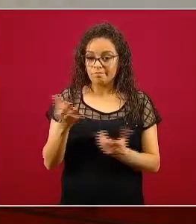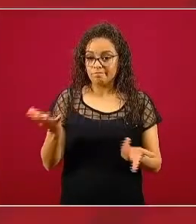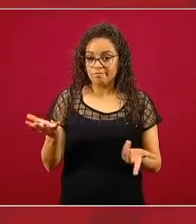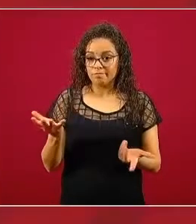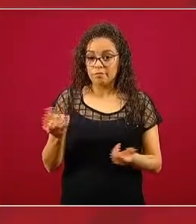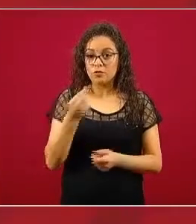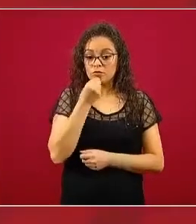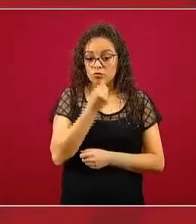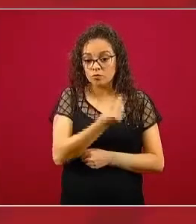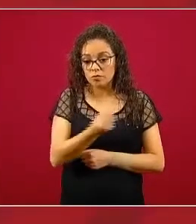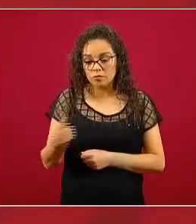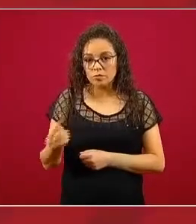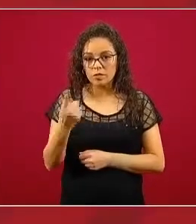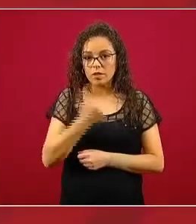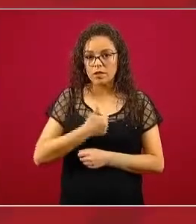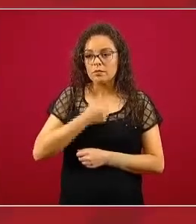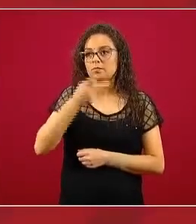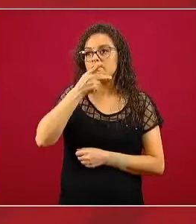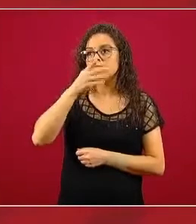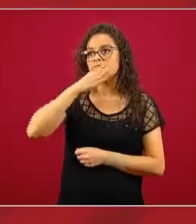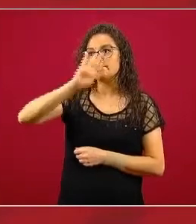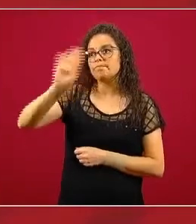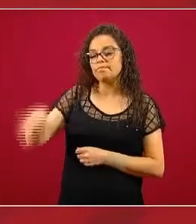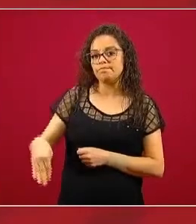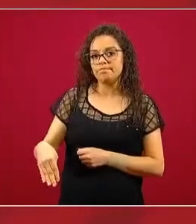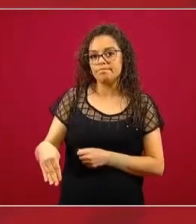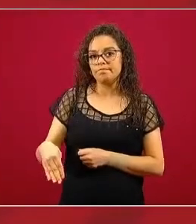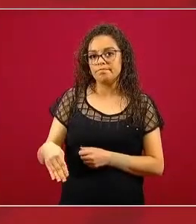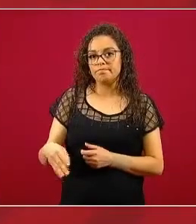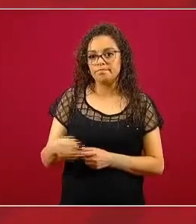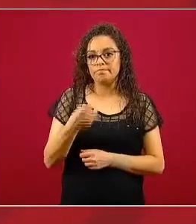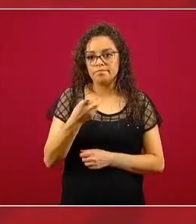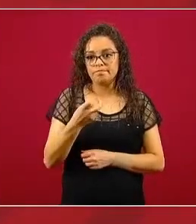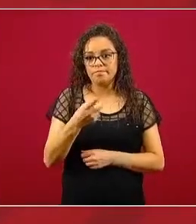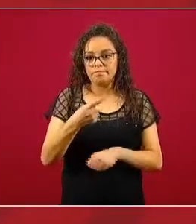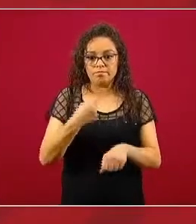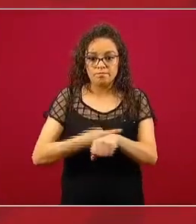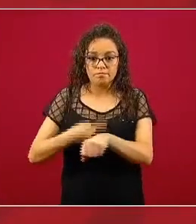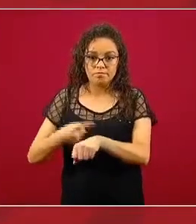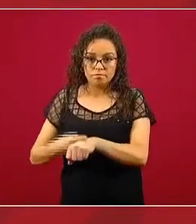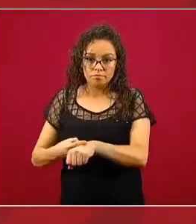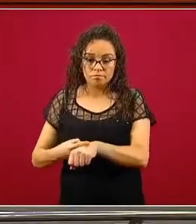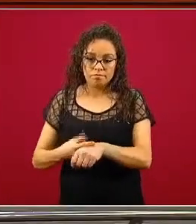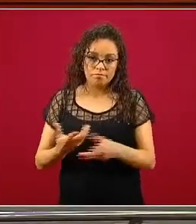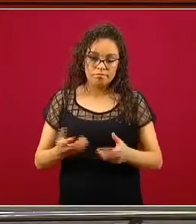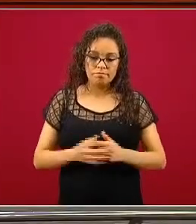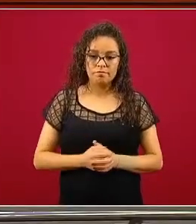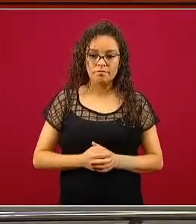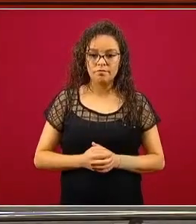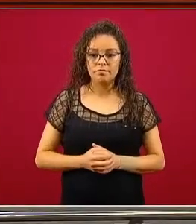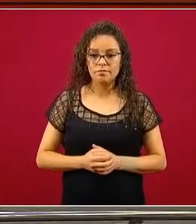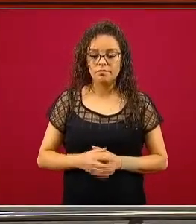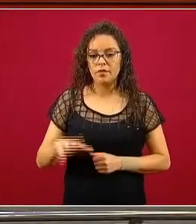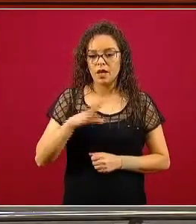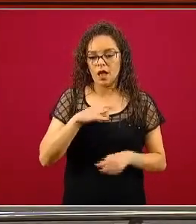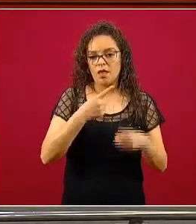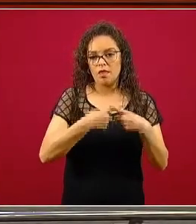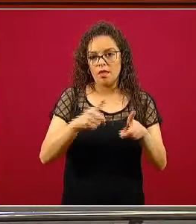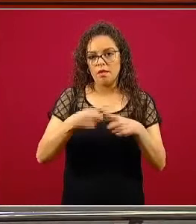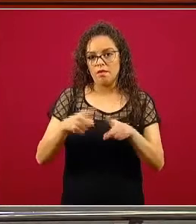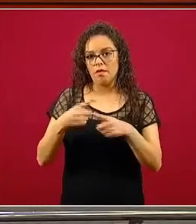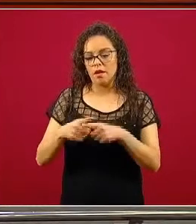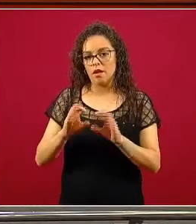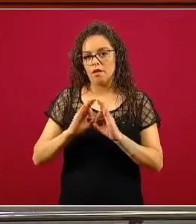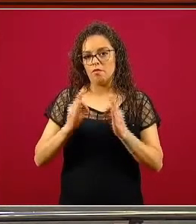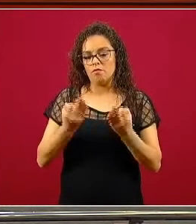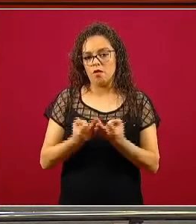criaturita se queda sin sus familiares porque los pierde ante enfermedad o ante lesión. Existen distintos mecanismos que